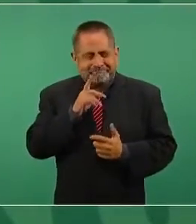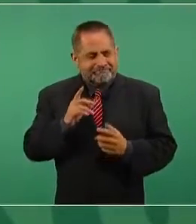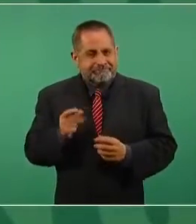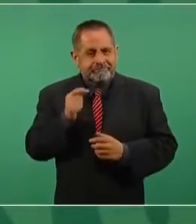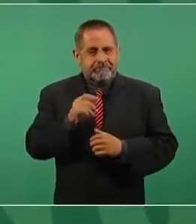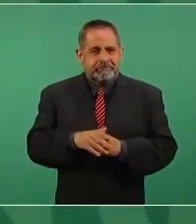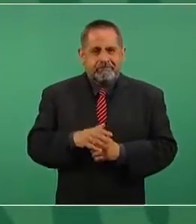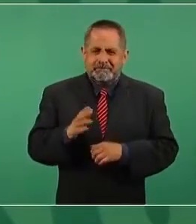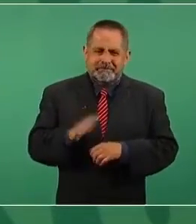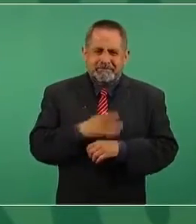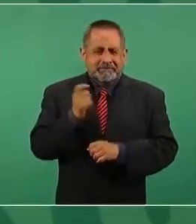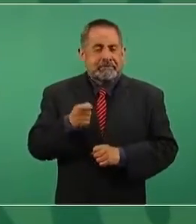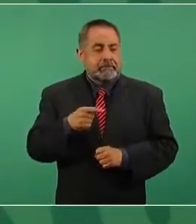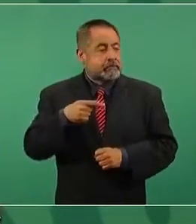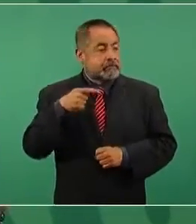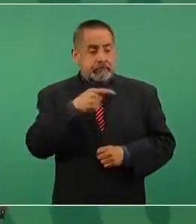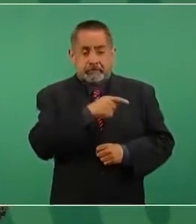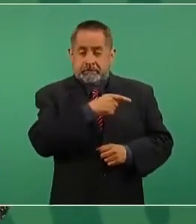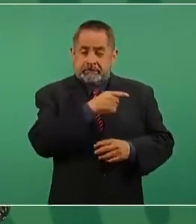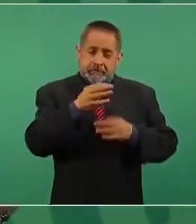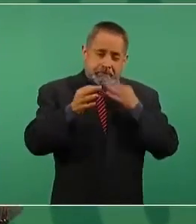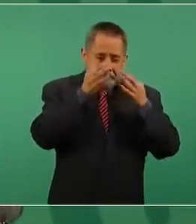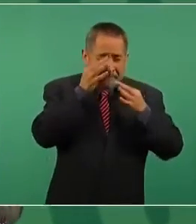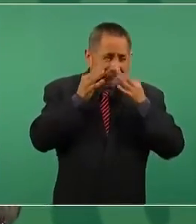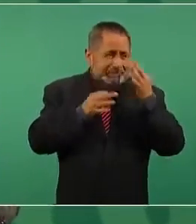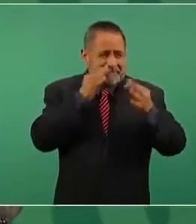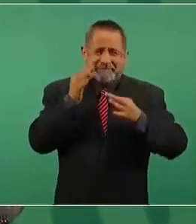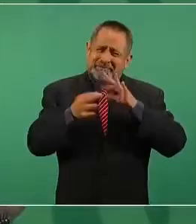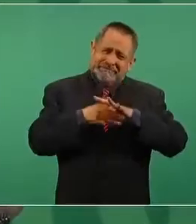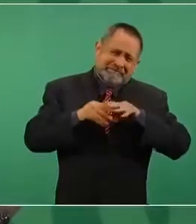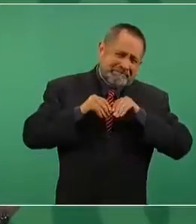porque era mucha la propaganda.